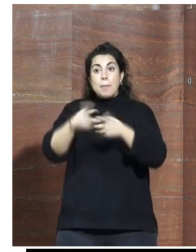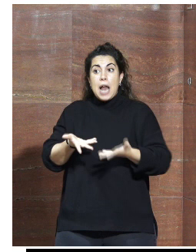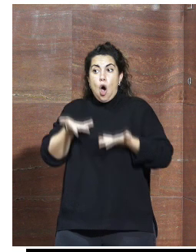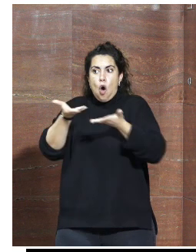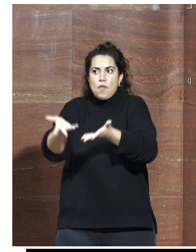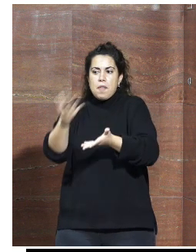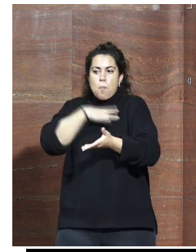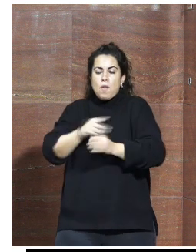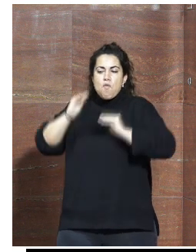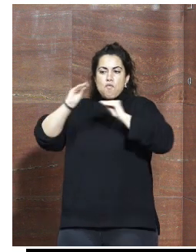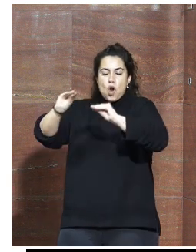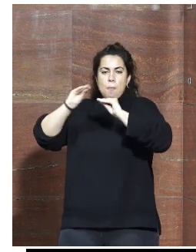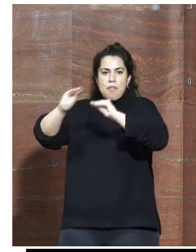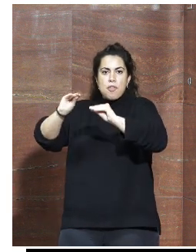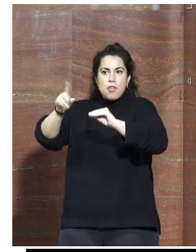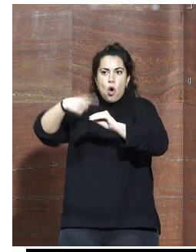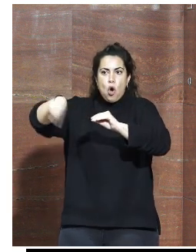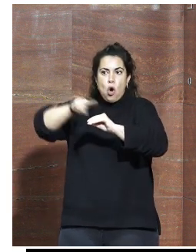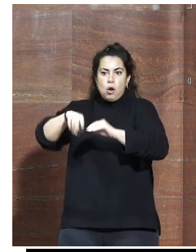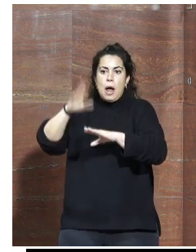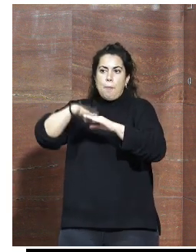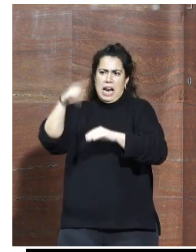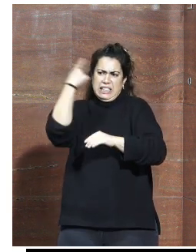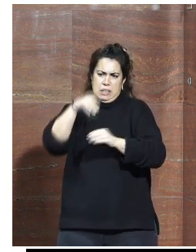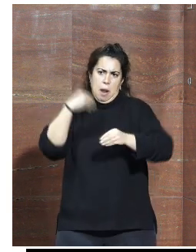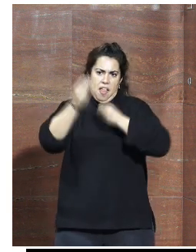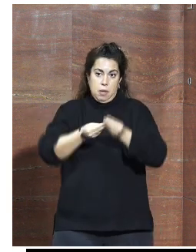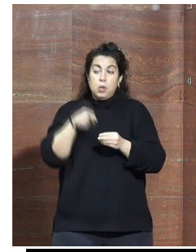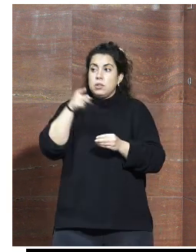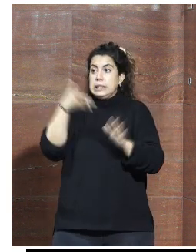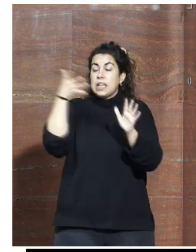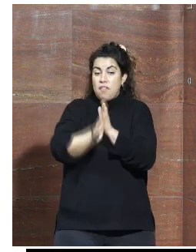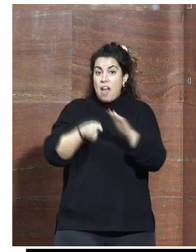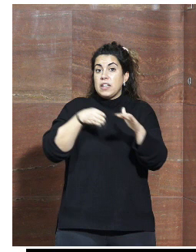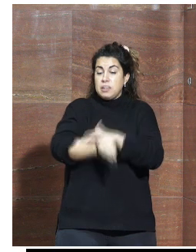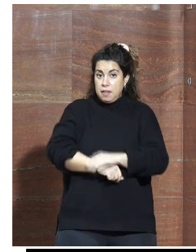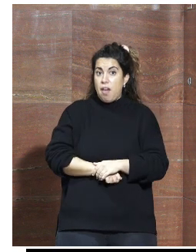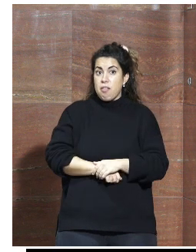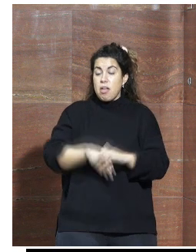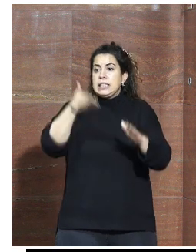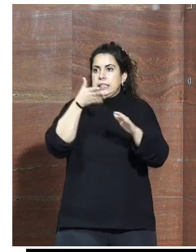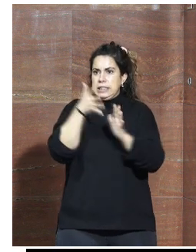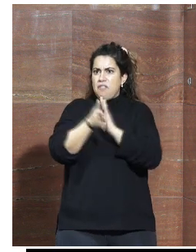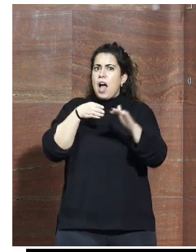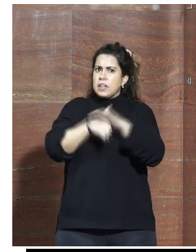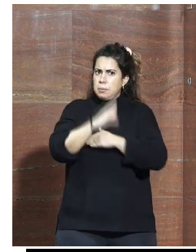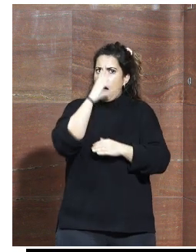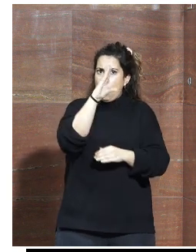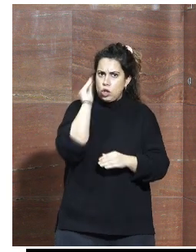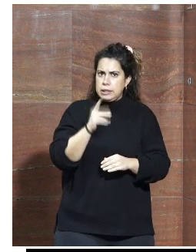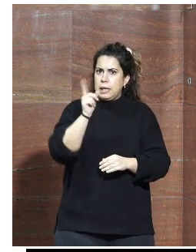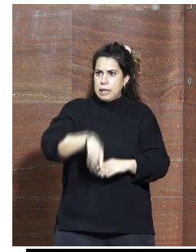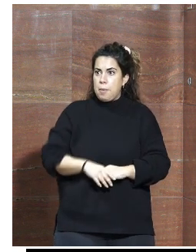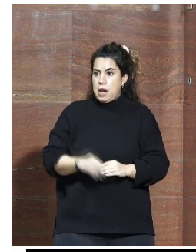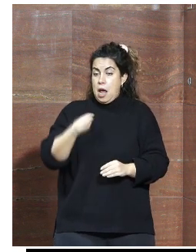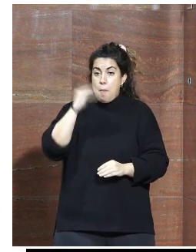una formación para que sepa utilizarlo. Pues, chico, esto es accesibilidad también. Esto es accesibilidad cognitiva y nos parece que es una